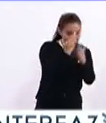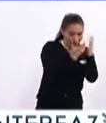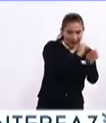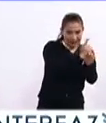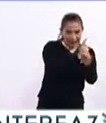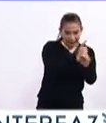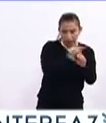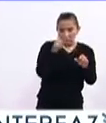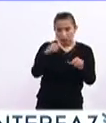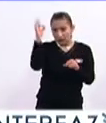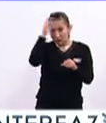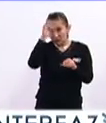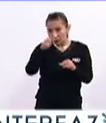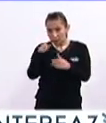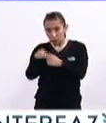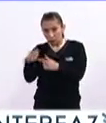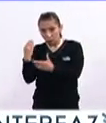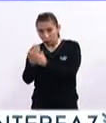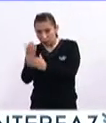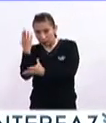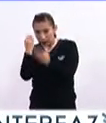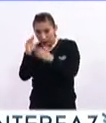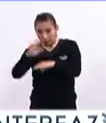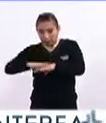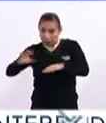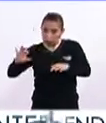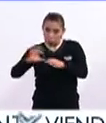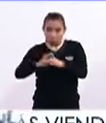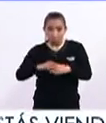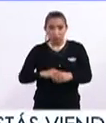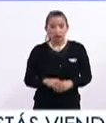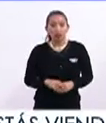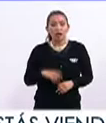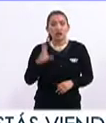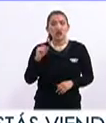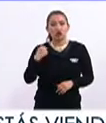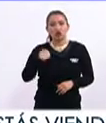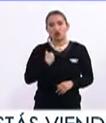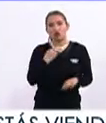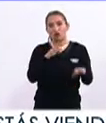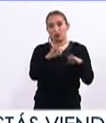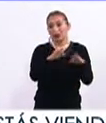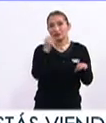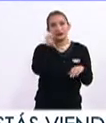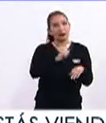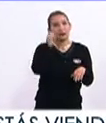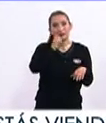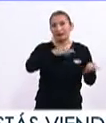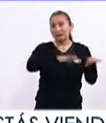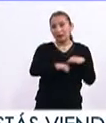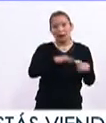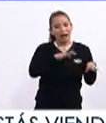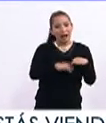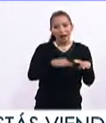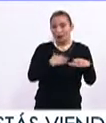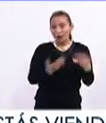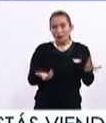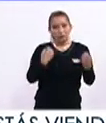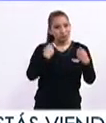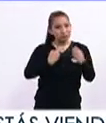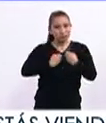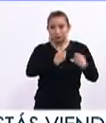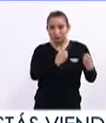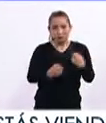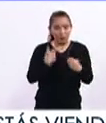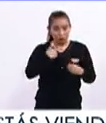cuando estudiaste filosofía? Pues no, porque yo trabajaba todo el tiempo estuve